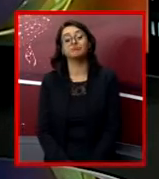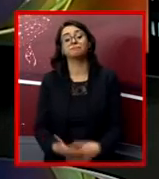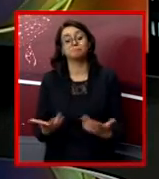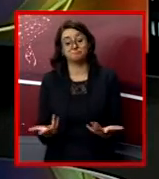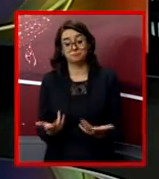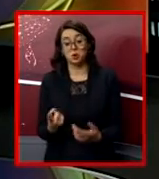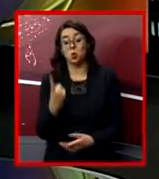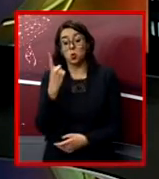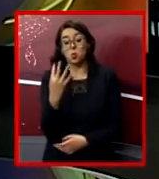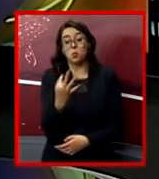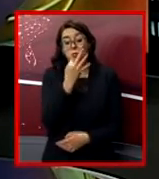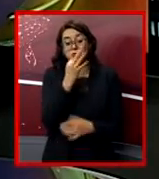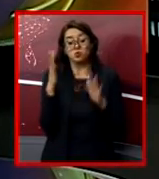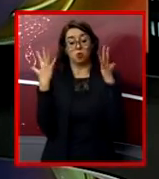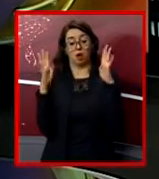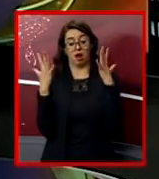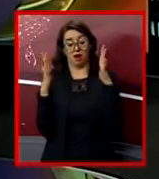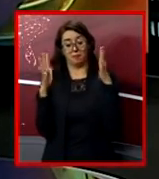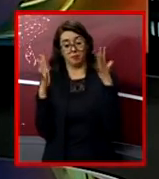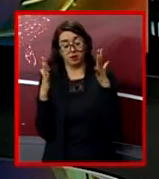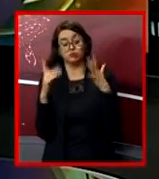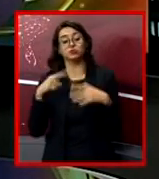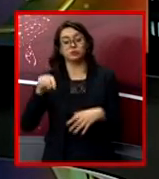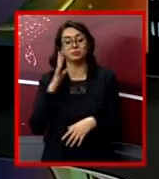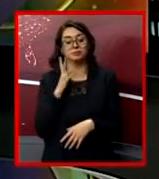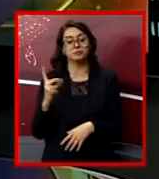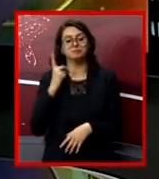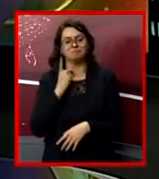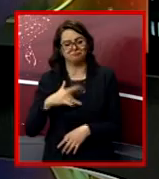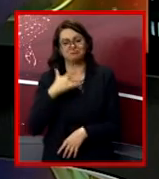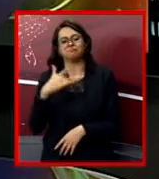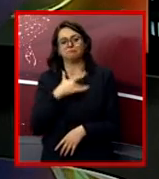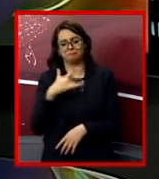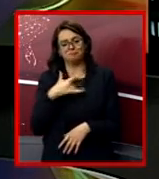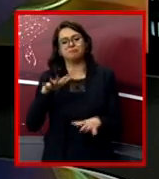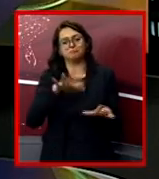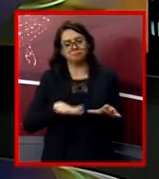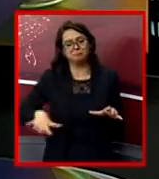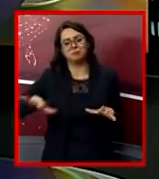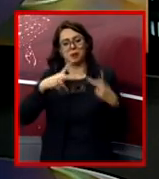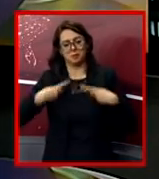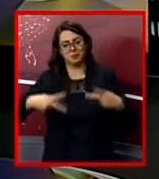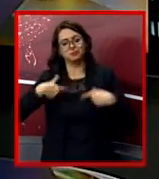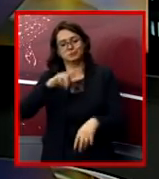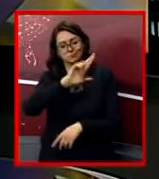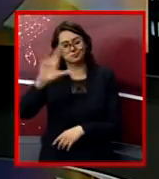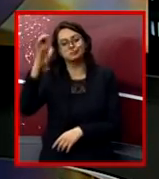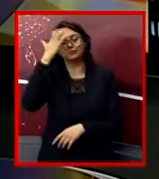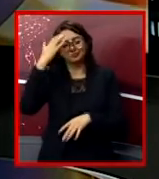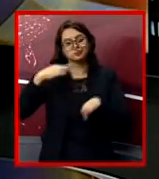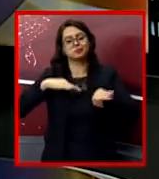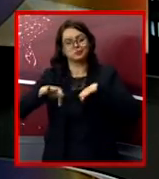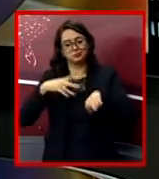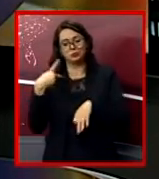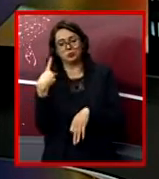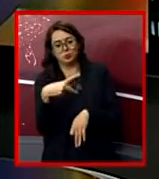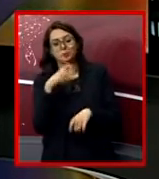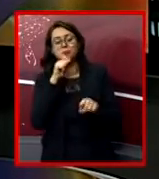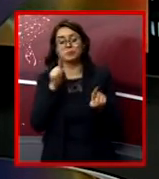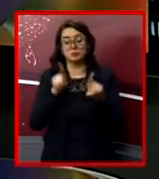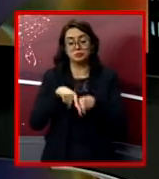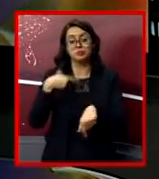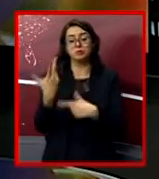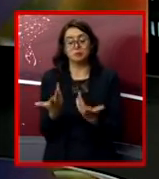Así, con un minuto de aplausos, la Cámara Baja reconoció la labor de los ciudadanos, de las ciudadanas y ciudadanos mexicanos para enfrentar